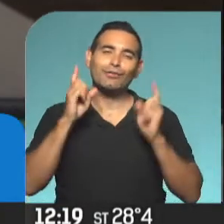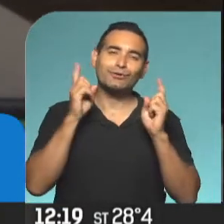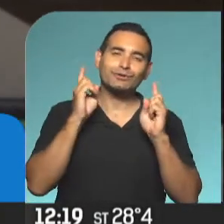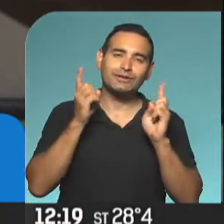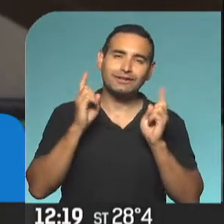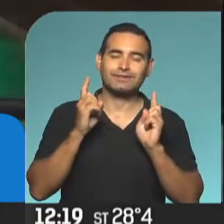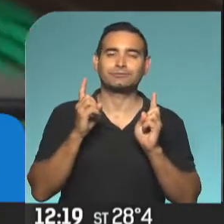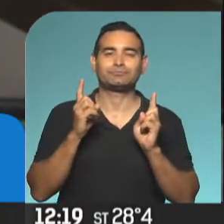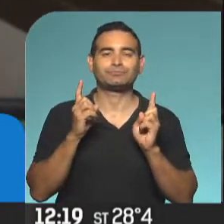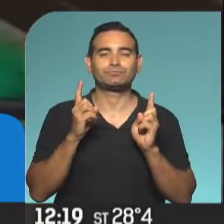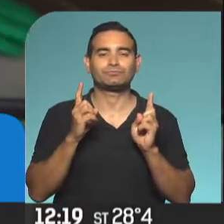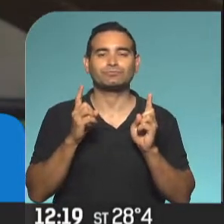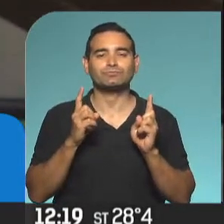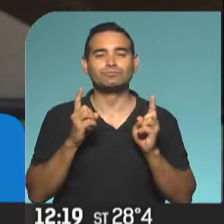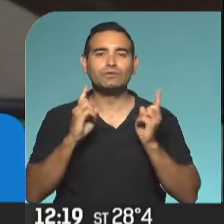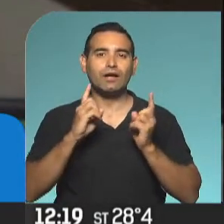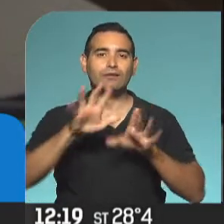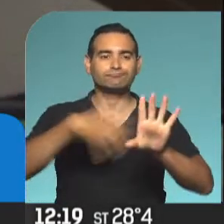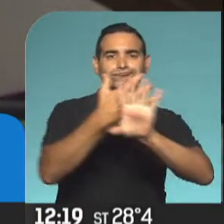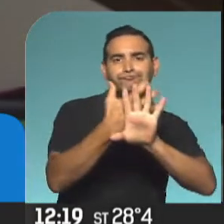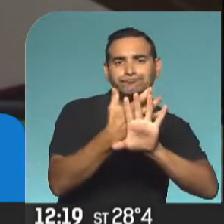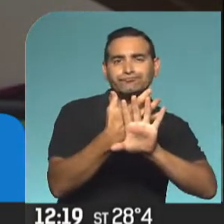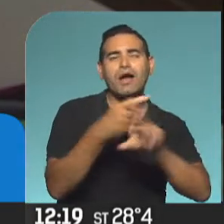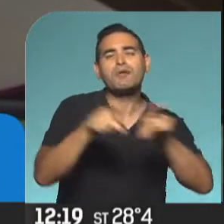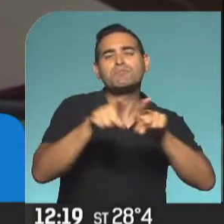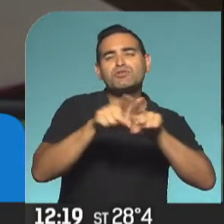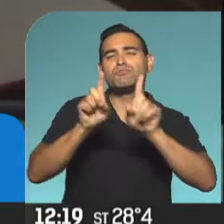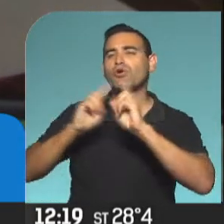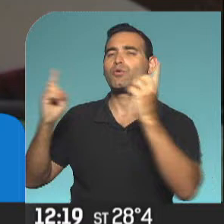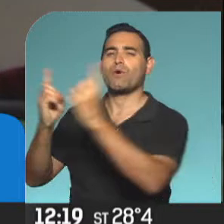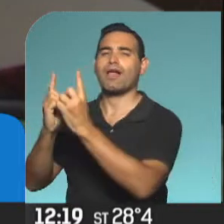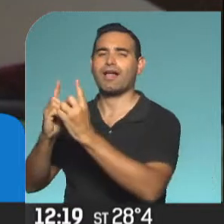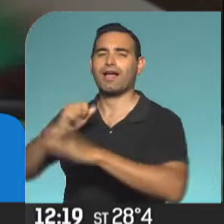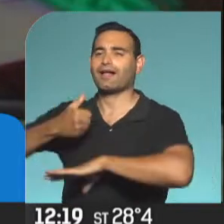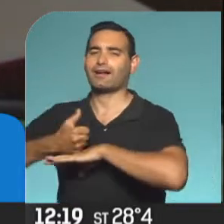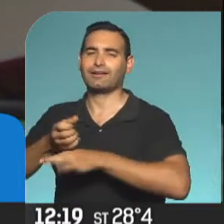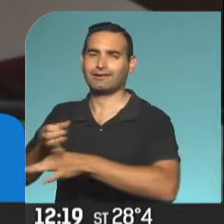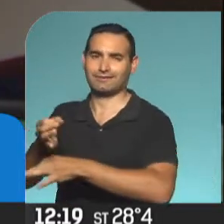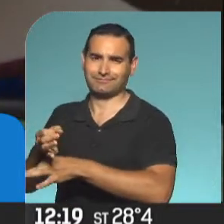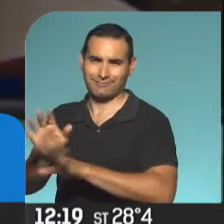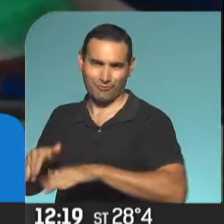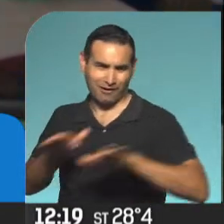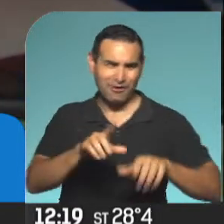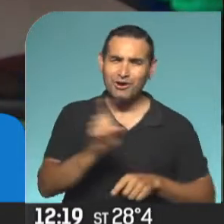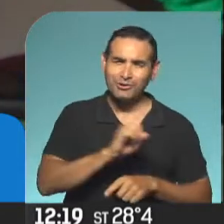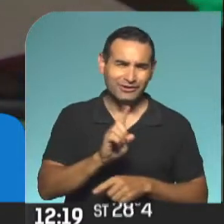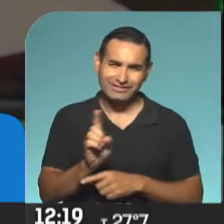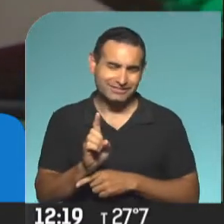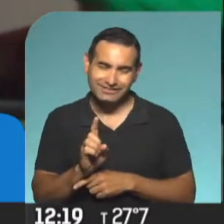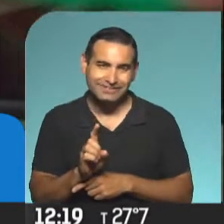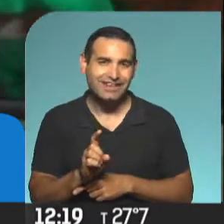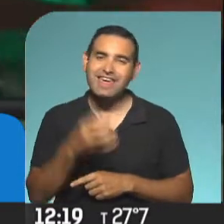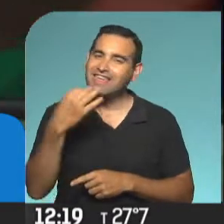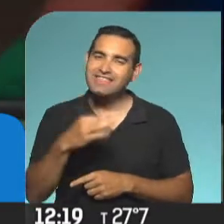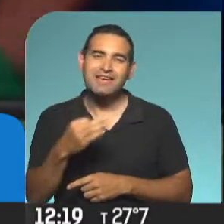docentes hacemos a través de la virtualidad lo mismo que hacemos presencialmente, ¿sí? Hay que didactizar eso, hay